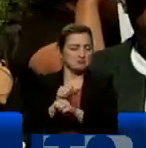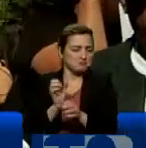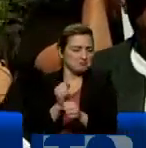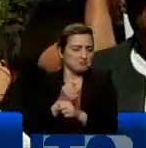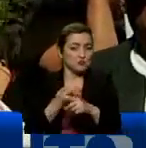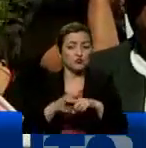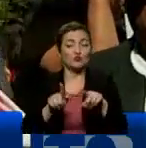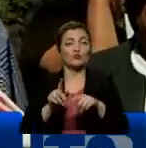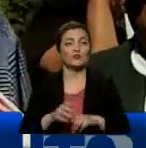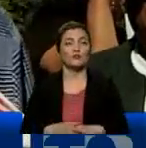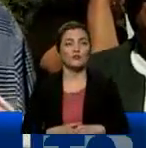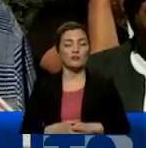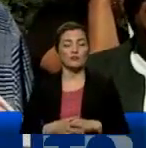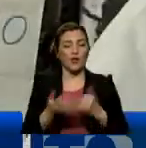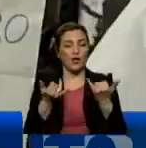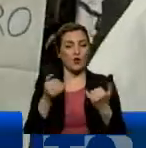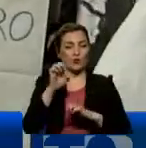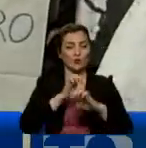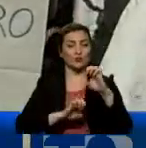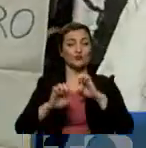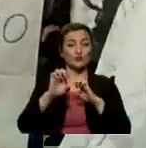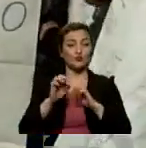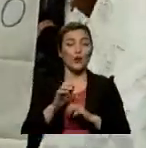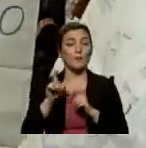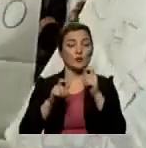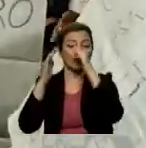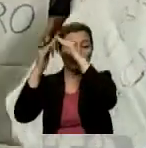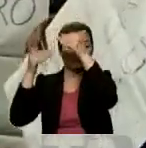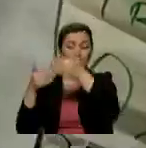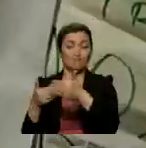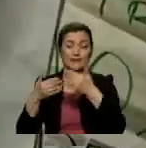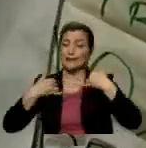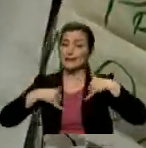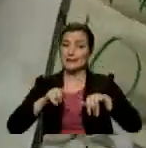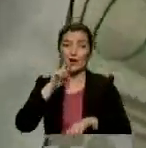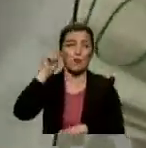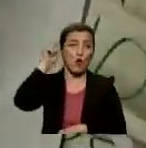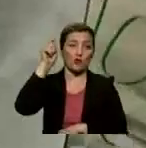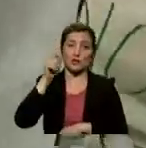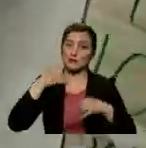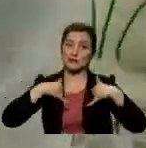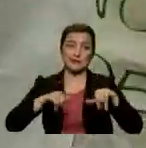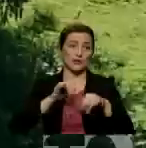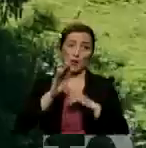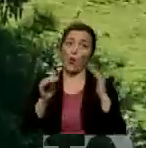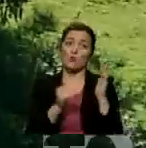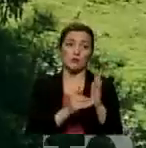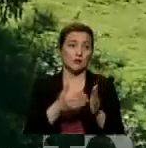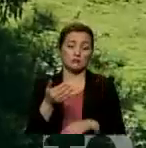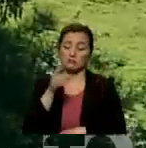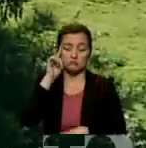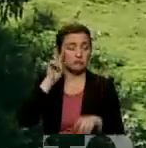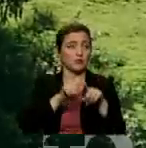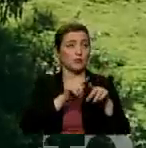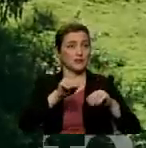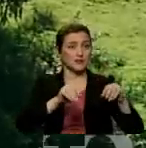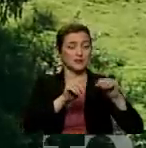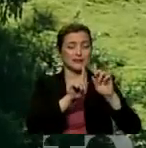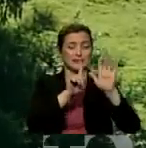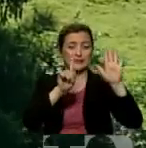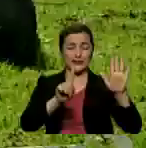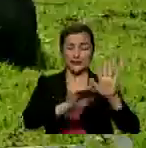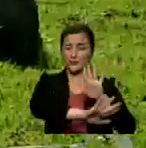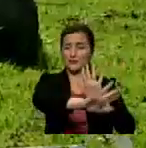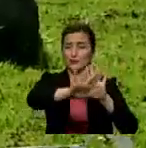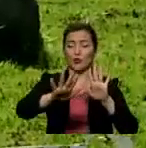hacerla. Habrá que actualizar el estudio. Los vecinos, por su parte, continuarán con las protestas. Ellos exigen que este terreno de